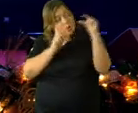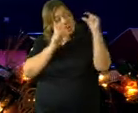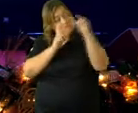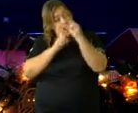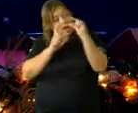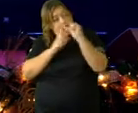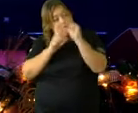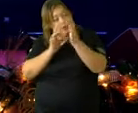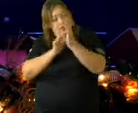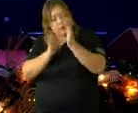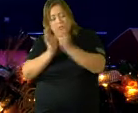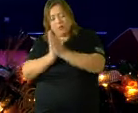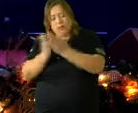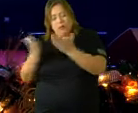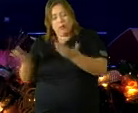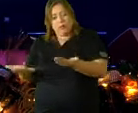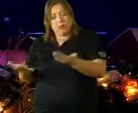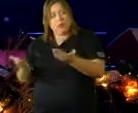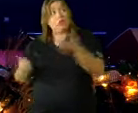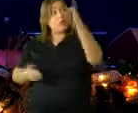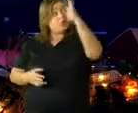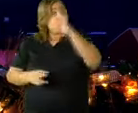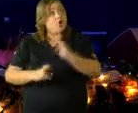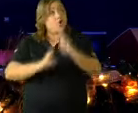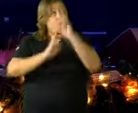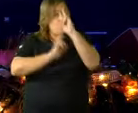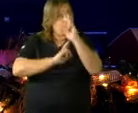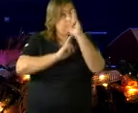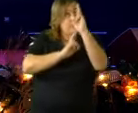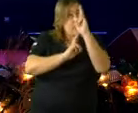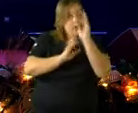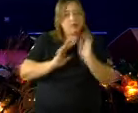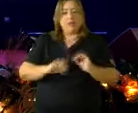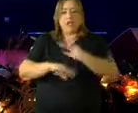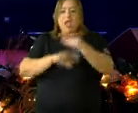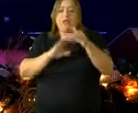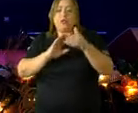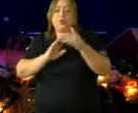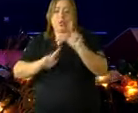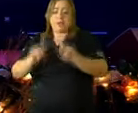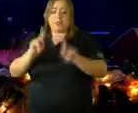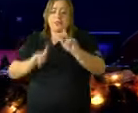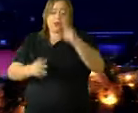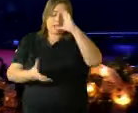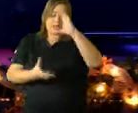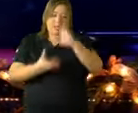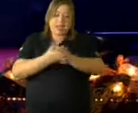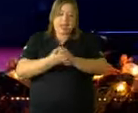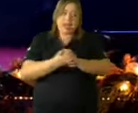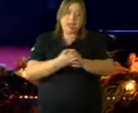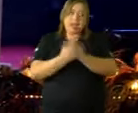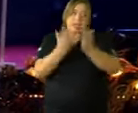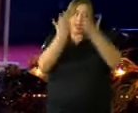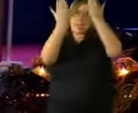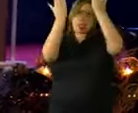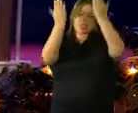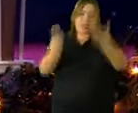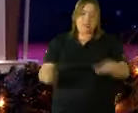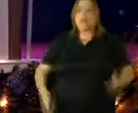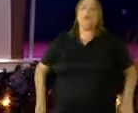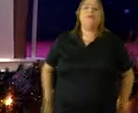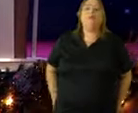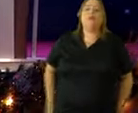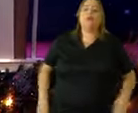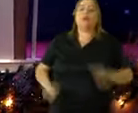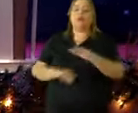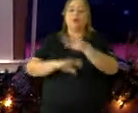Dios ha de honrar todo aquel que cree en Él. Dice, mas todo